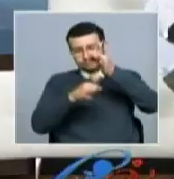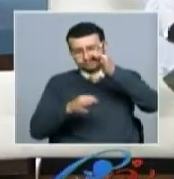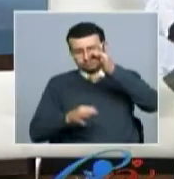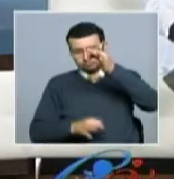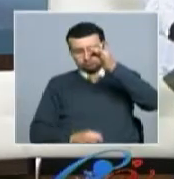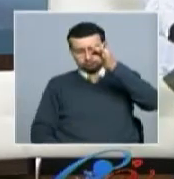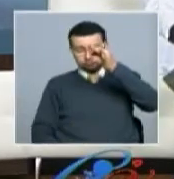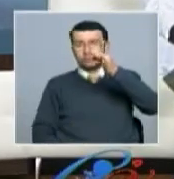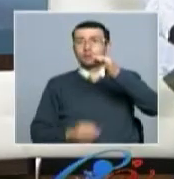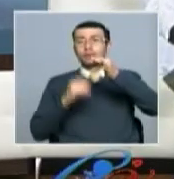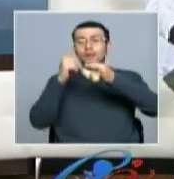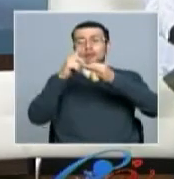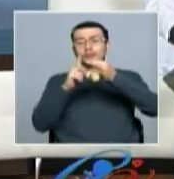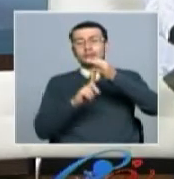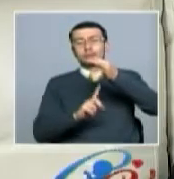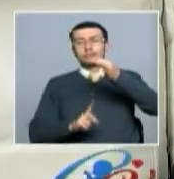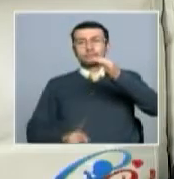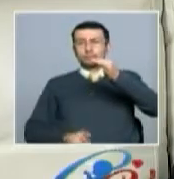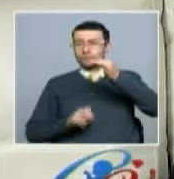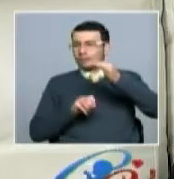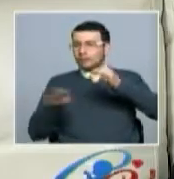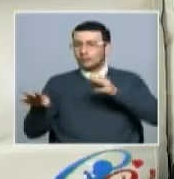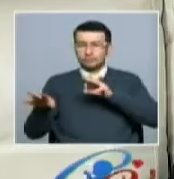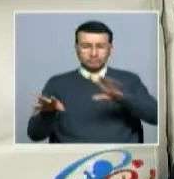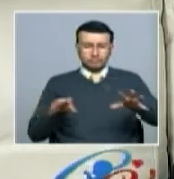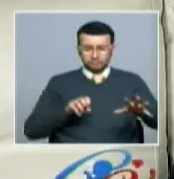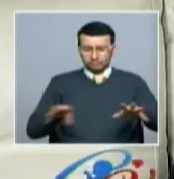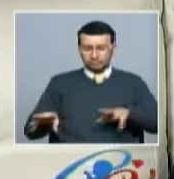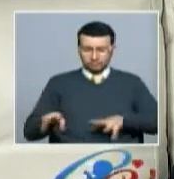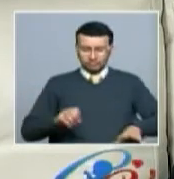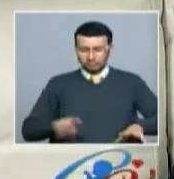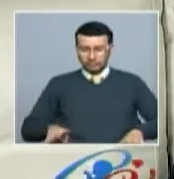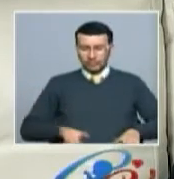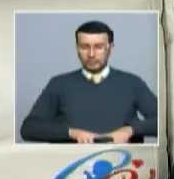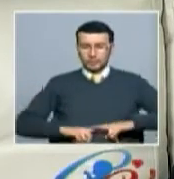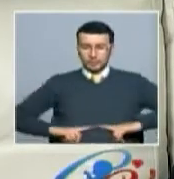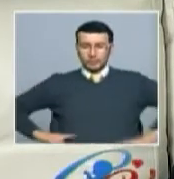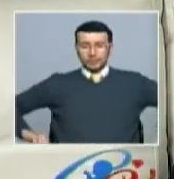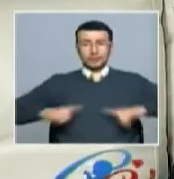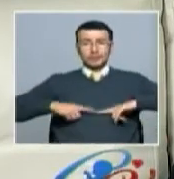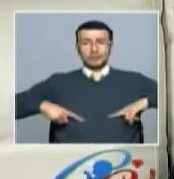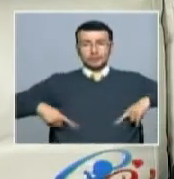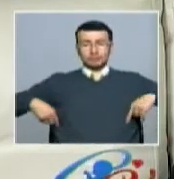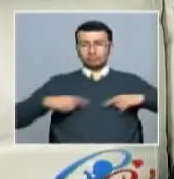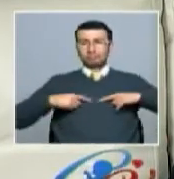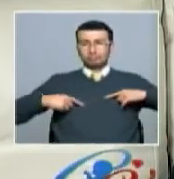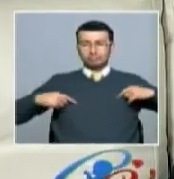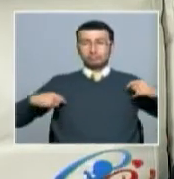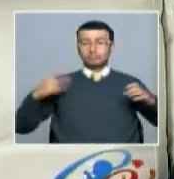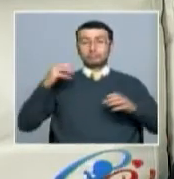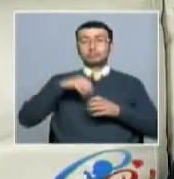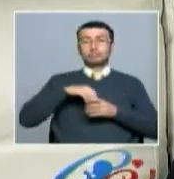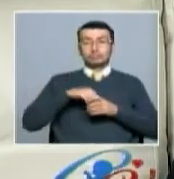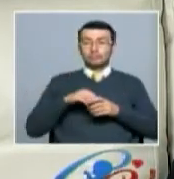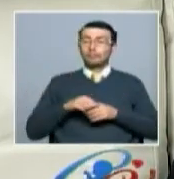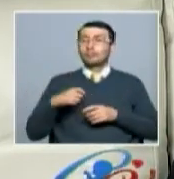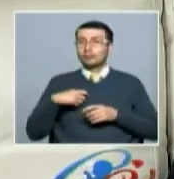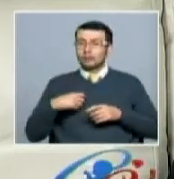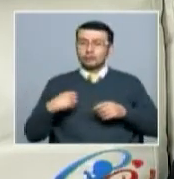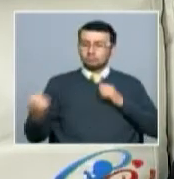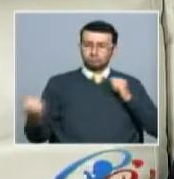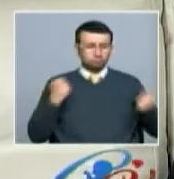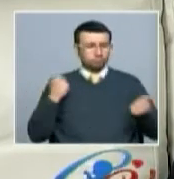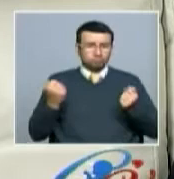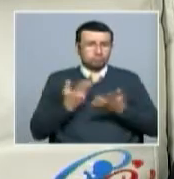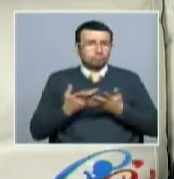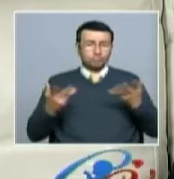raquídeo. Ese conducto raquídeo es el que precisamente contiene la médula y sus envolturas, ¿no? De manera